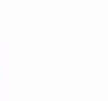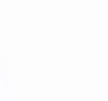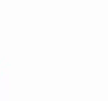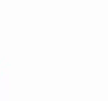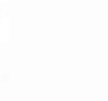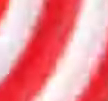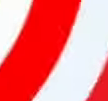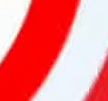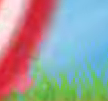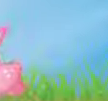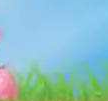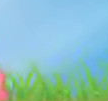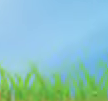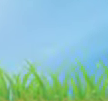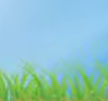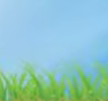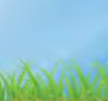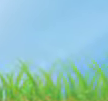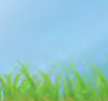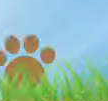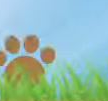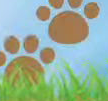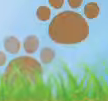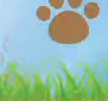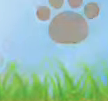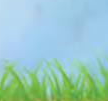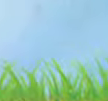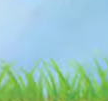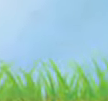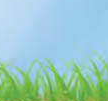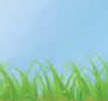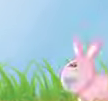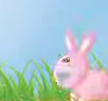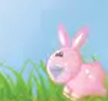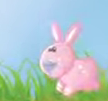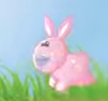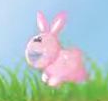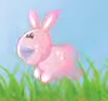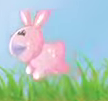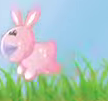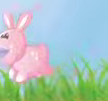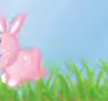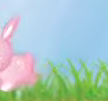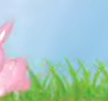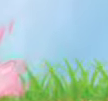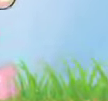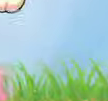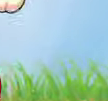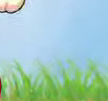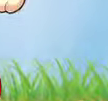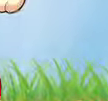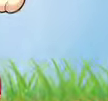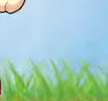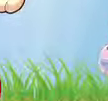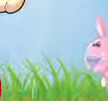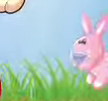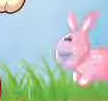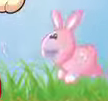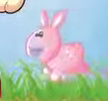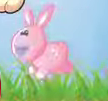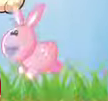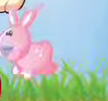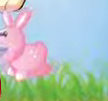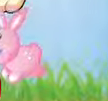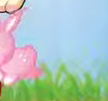Una frase célebre de las mamás cuando pelean los chicos es: parecen perros y gatos. ¿Es esto un mito o una realidad? Gustavo Reyes